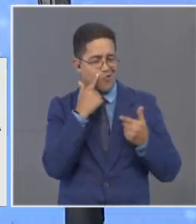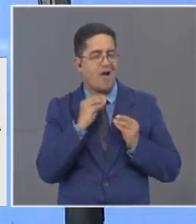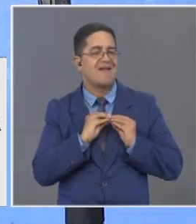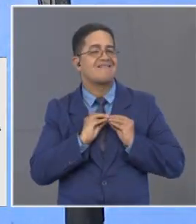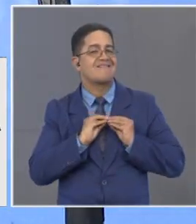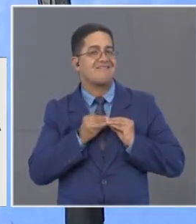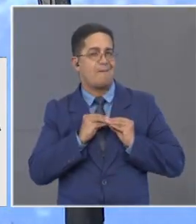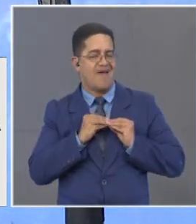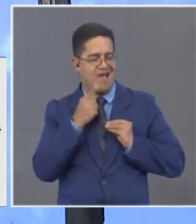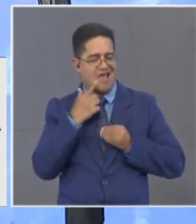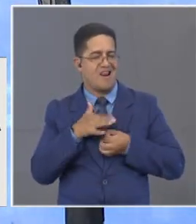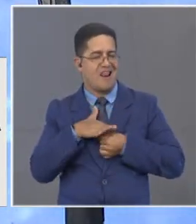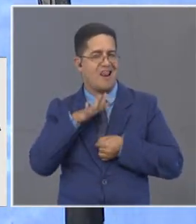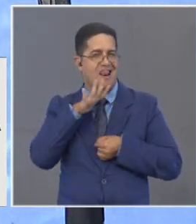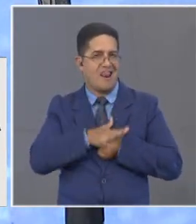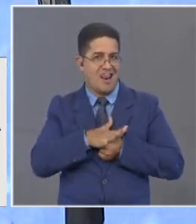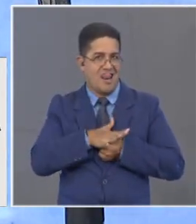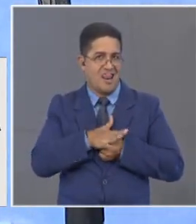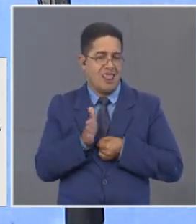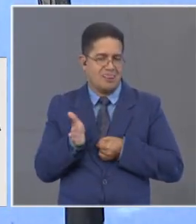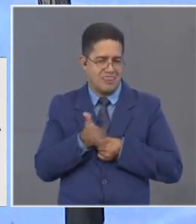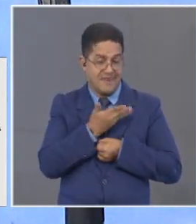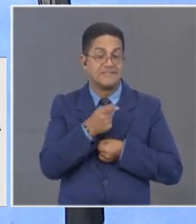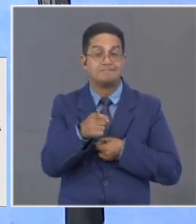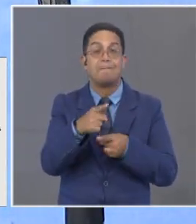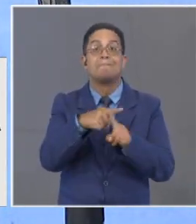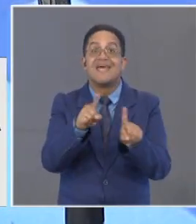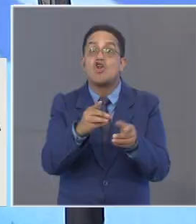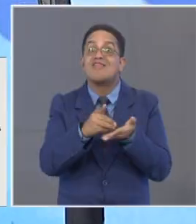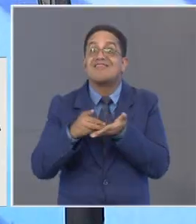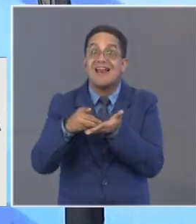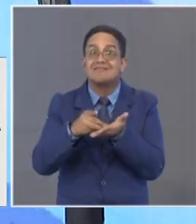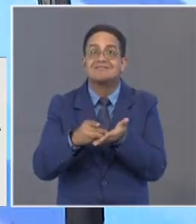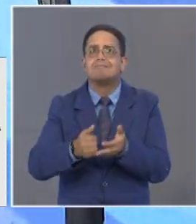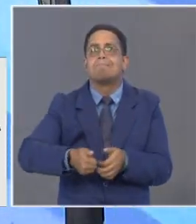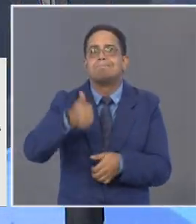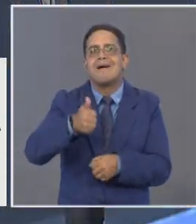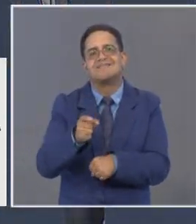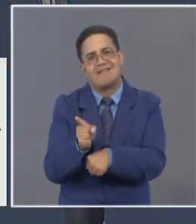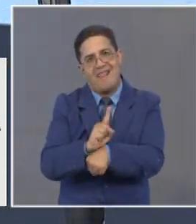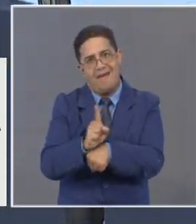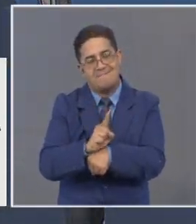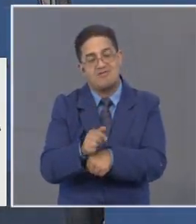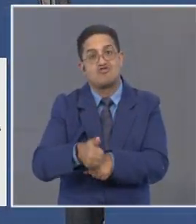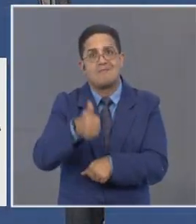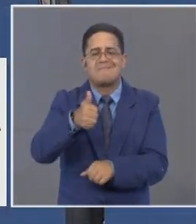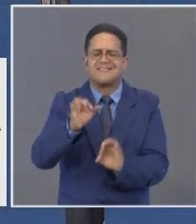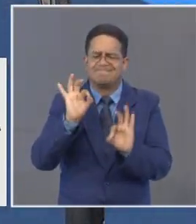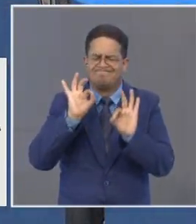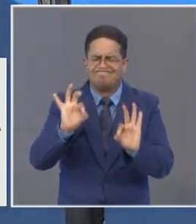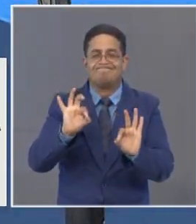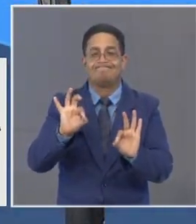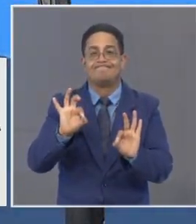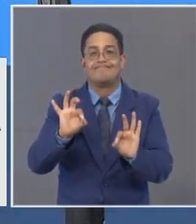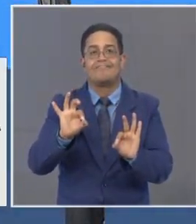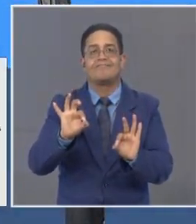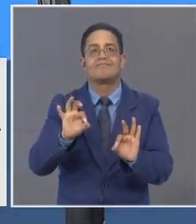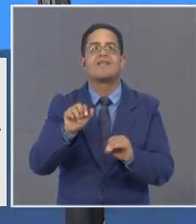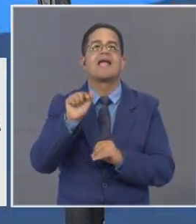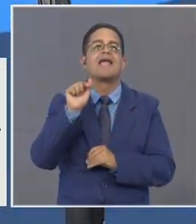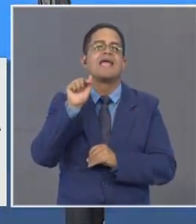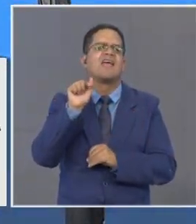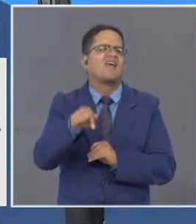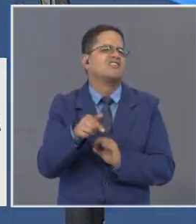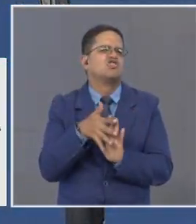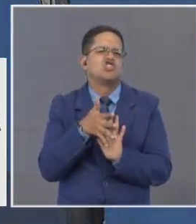que están ocluidas. Pero el diagnóstico va a ser más fino, va a ser más preciso. Es decir, el paciente, y esto es lo que va a